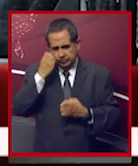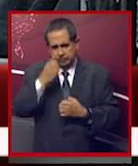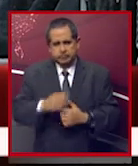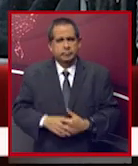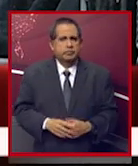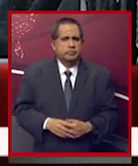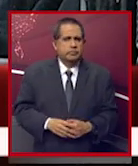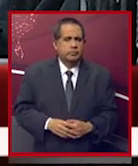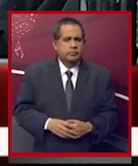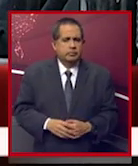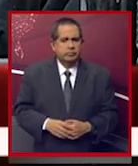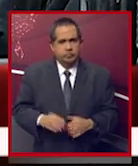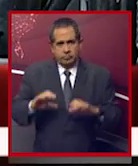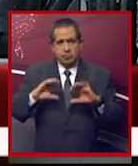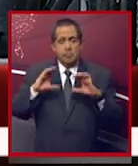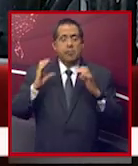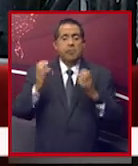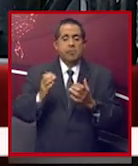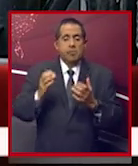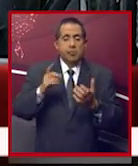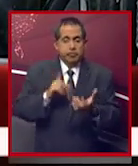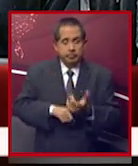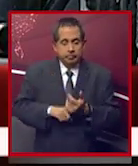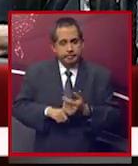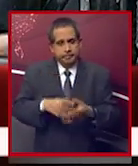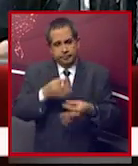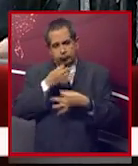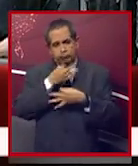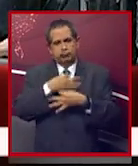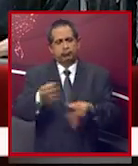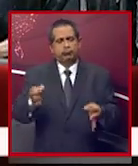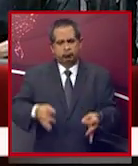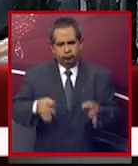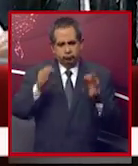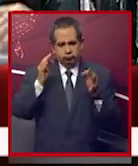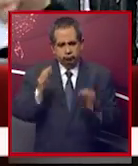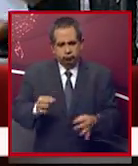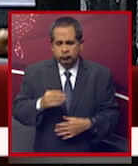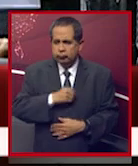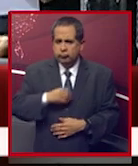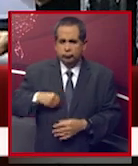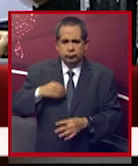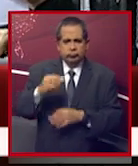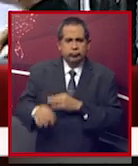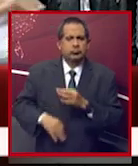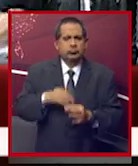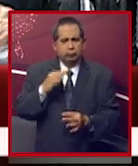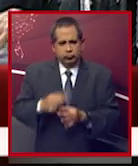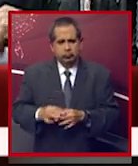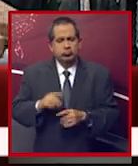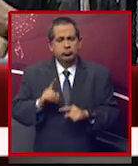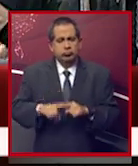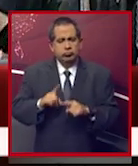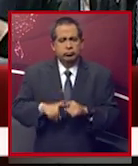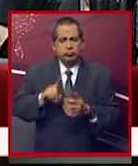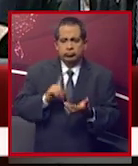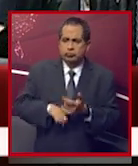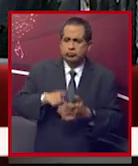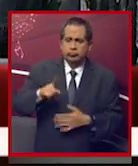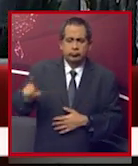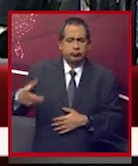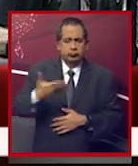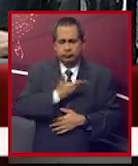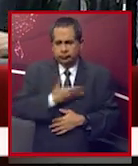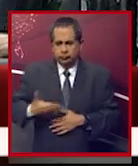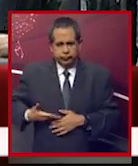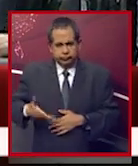El Congreso de la Unión declara formalmente cumplida la obligación del